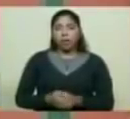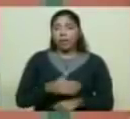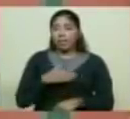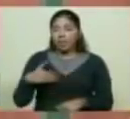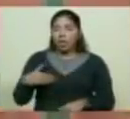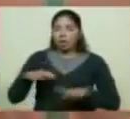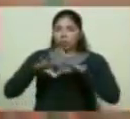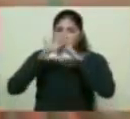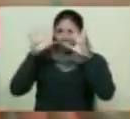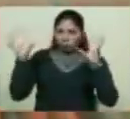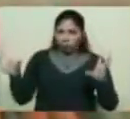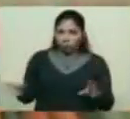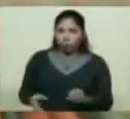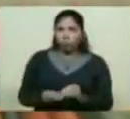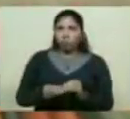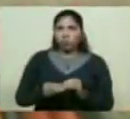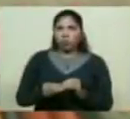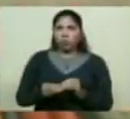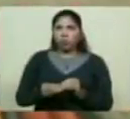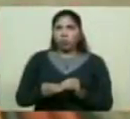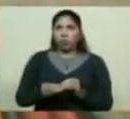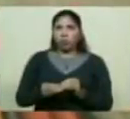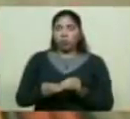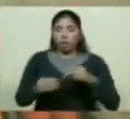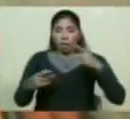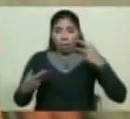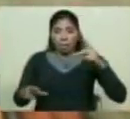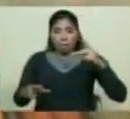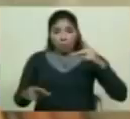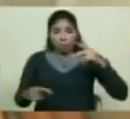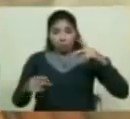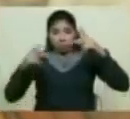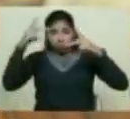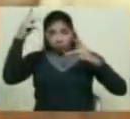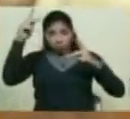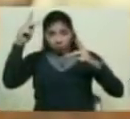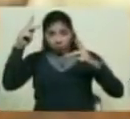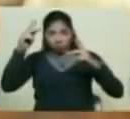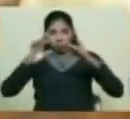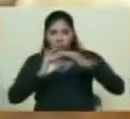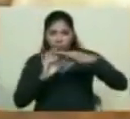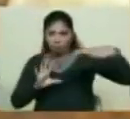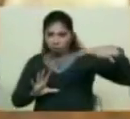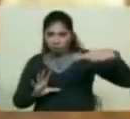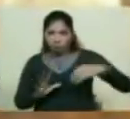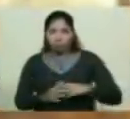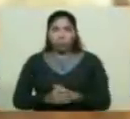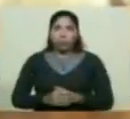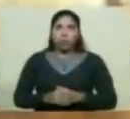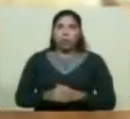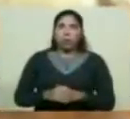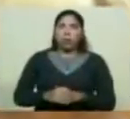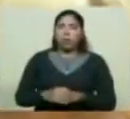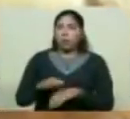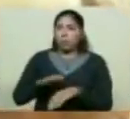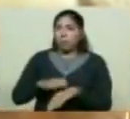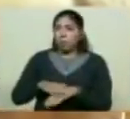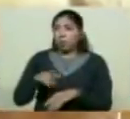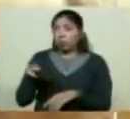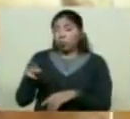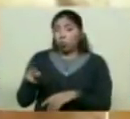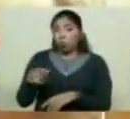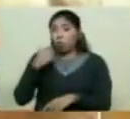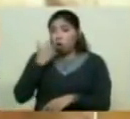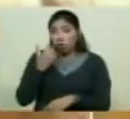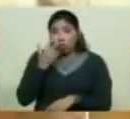desentendiendo me del penúltimo párrafo de la que usted porque siendo en extremo chocante